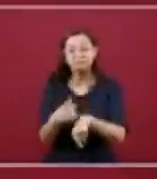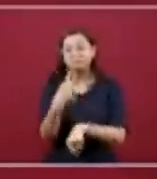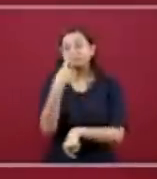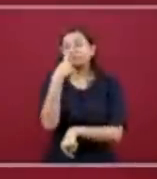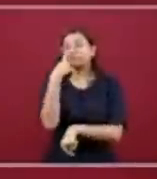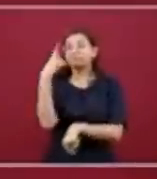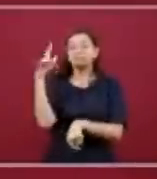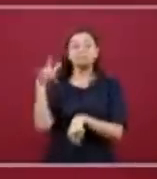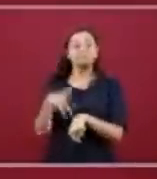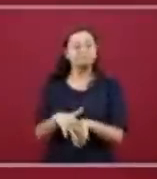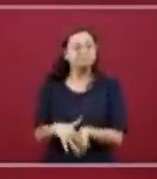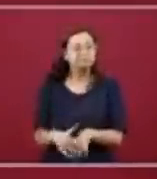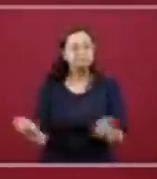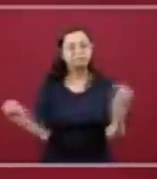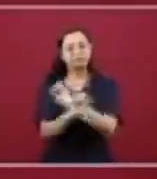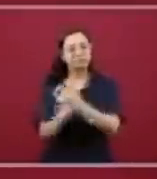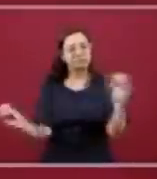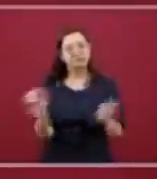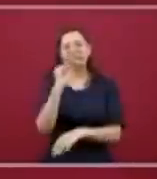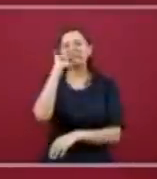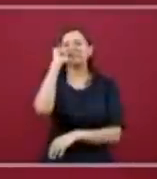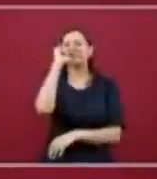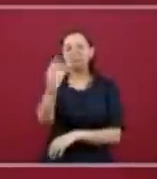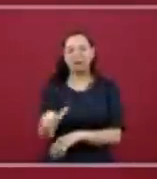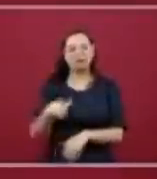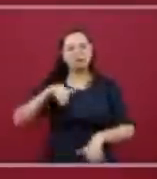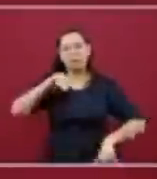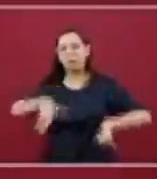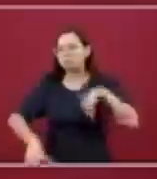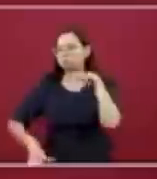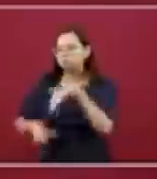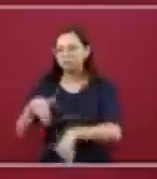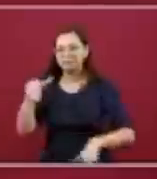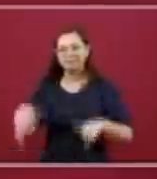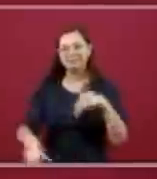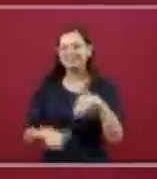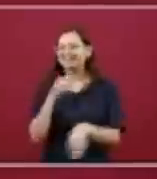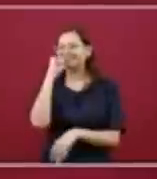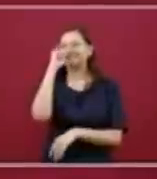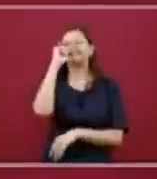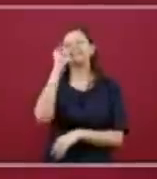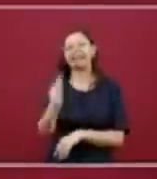tenido el privilegio de tocarlo, sumergirse en él y probar su salinidad.